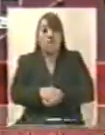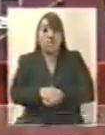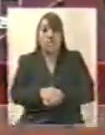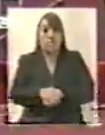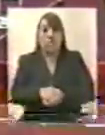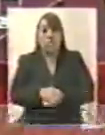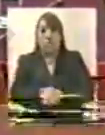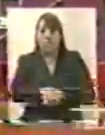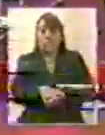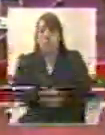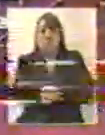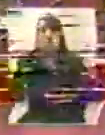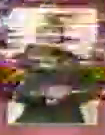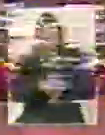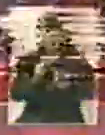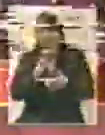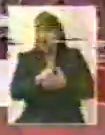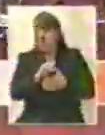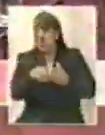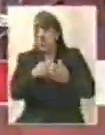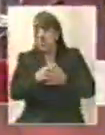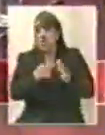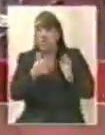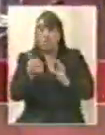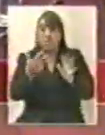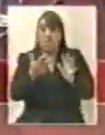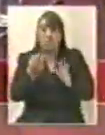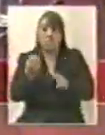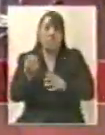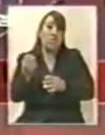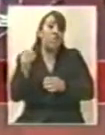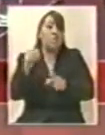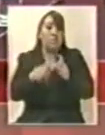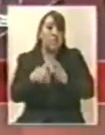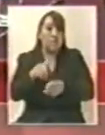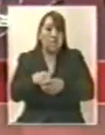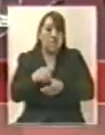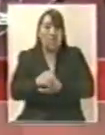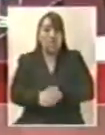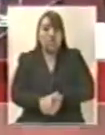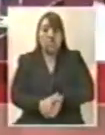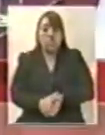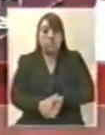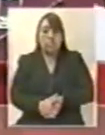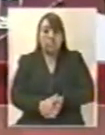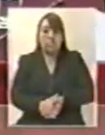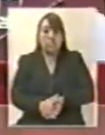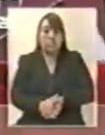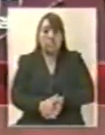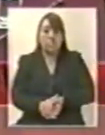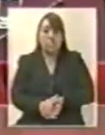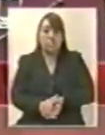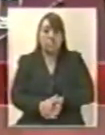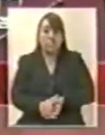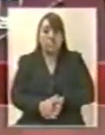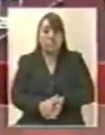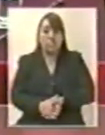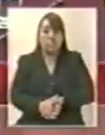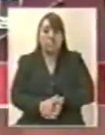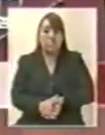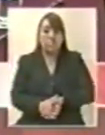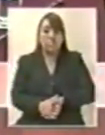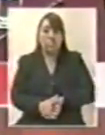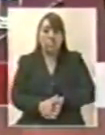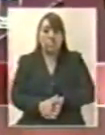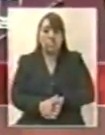conjunto amplio, por ejemplo, en el caso de Lima, que puede llegar a 700 o 800 candidatos. Para que usted le mire, se